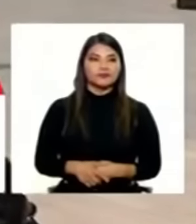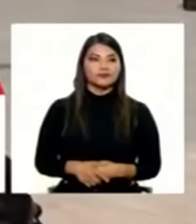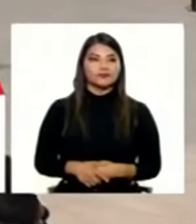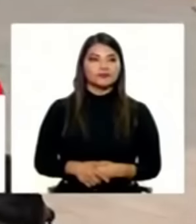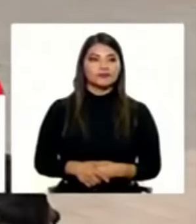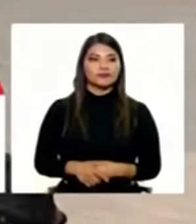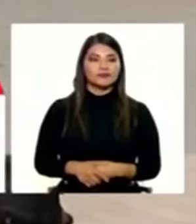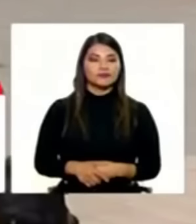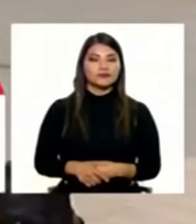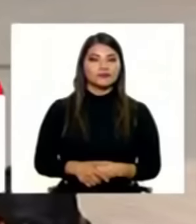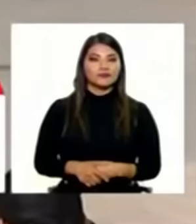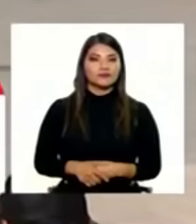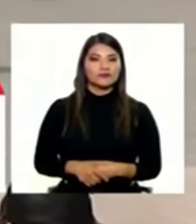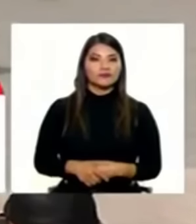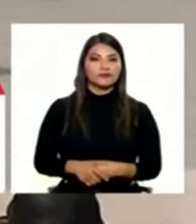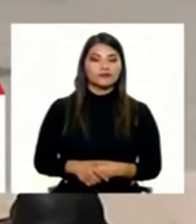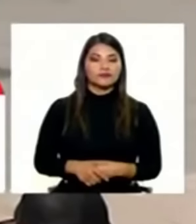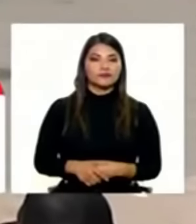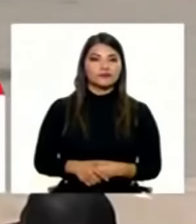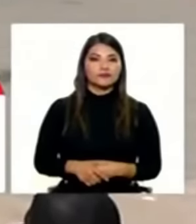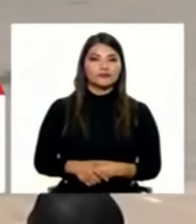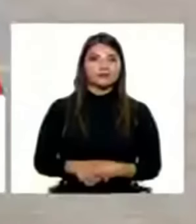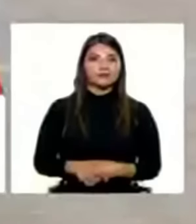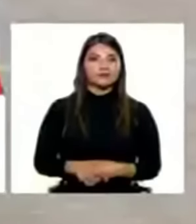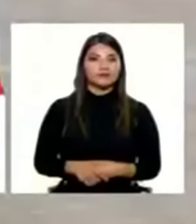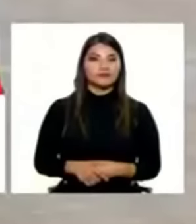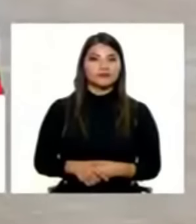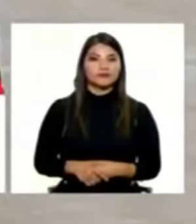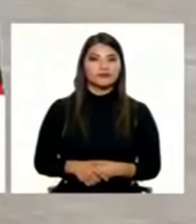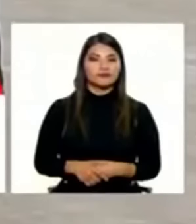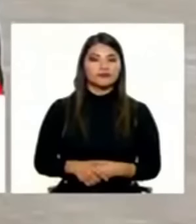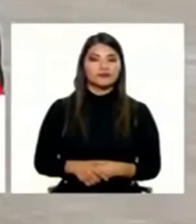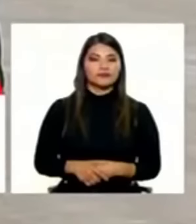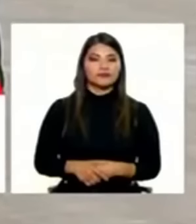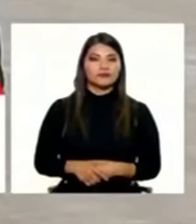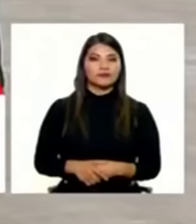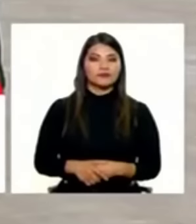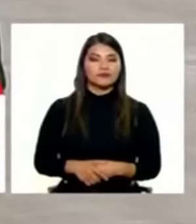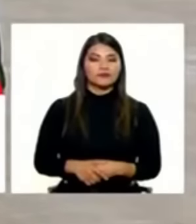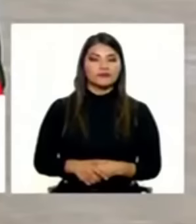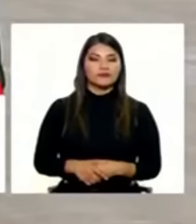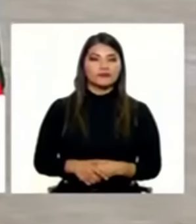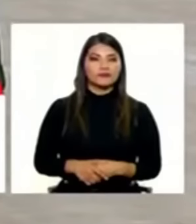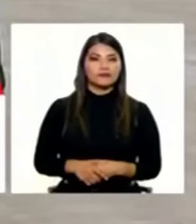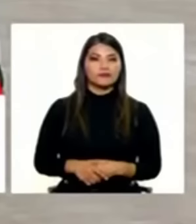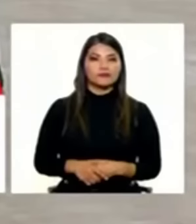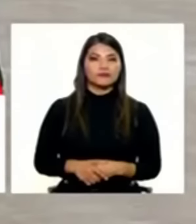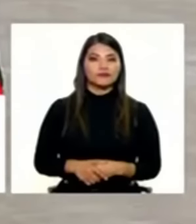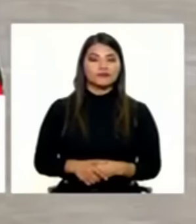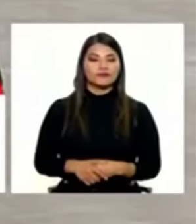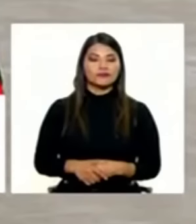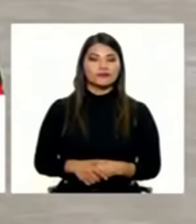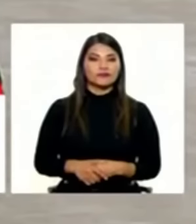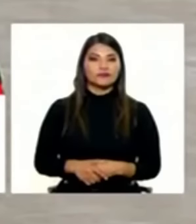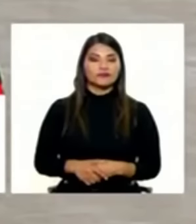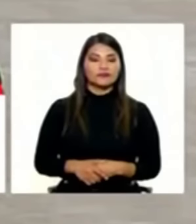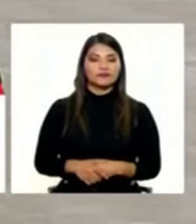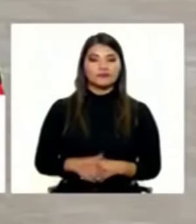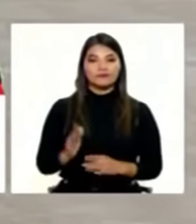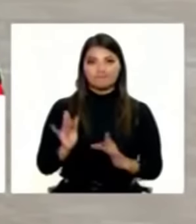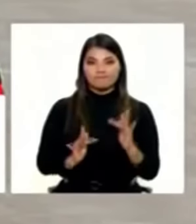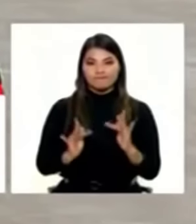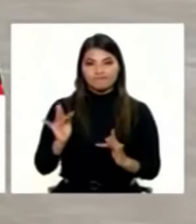y el comandante general de la FAB, además general del aire, Carlos Chávez. Señora Presidenta Constitucional de la República